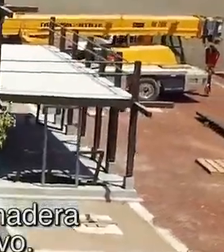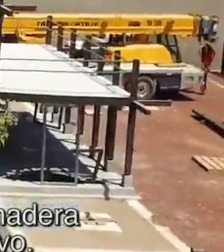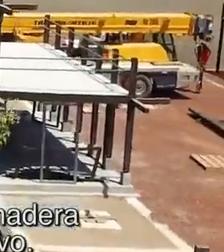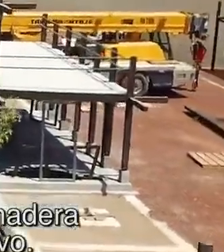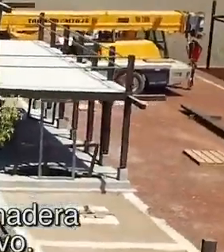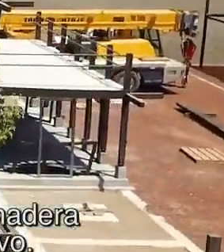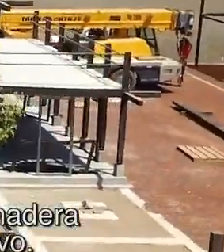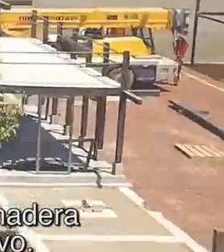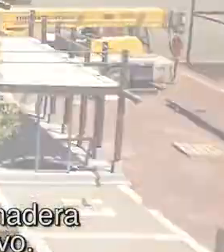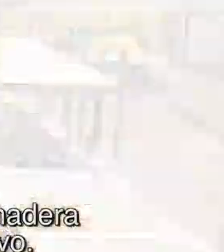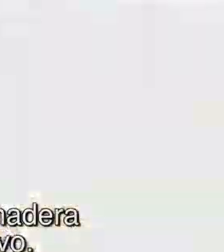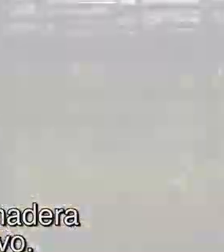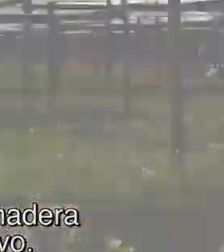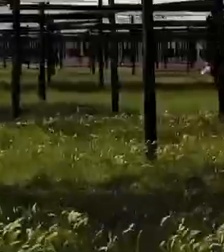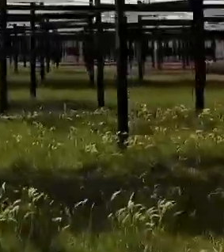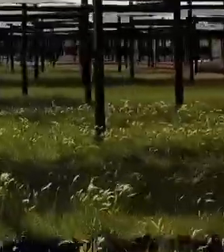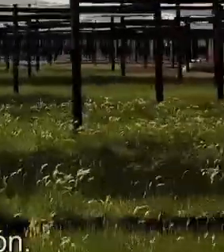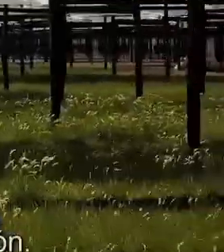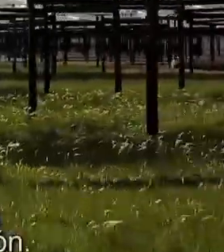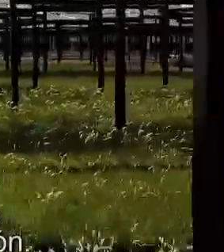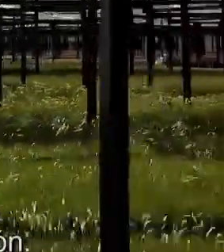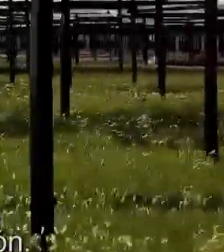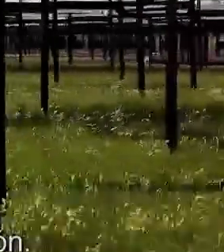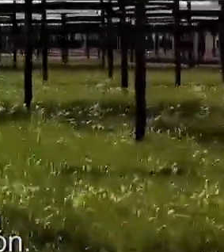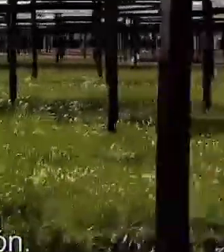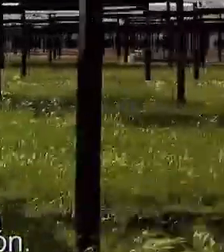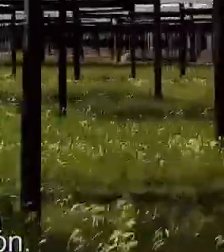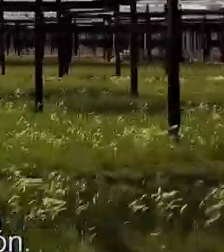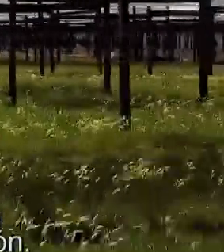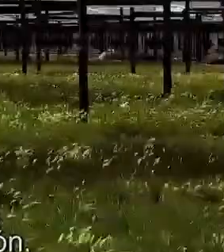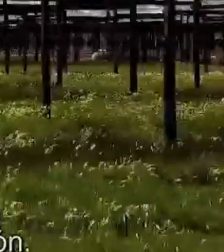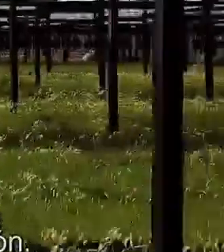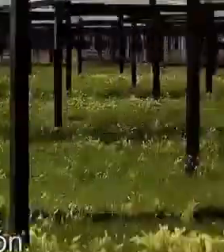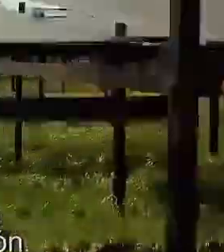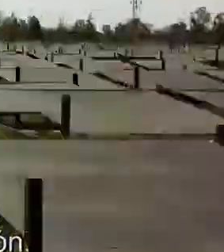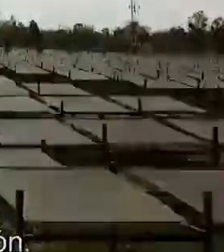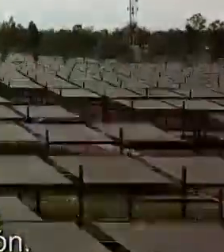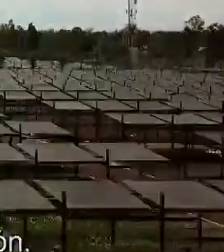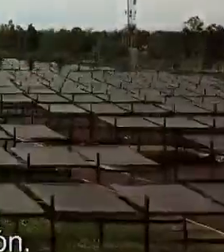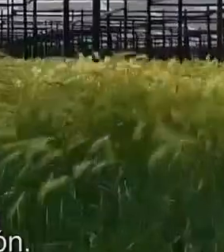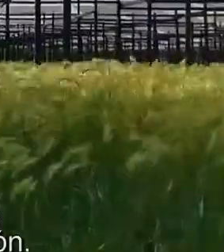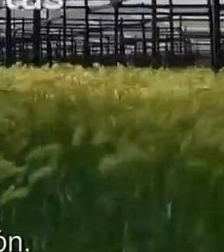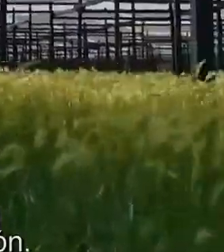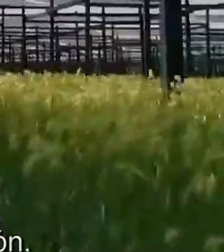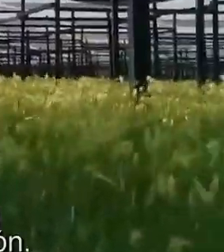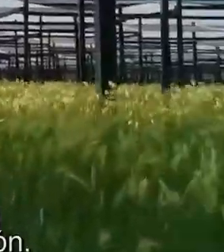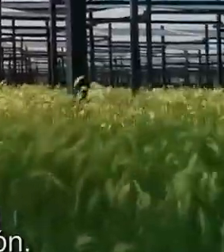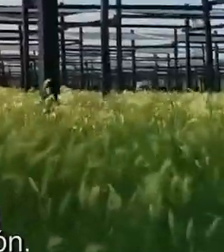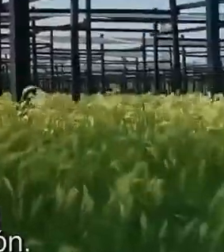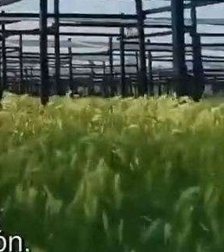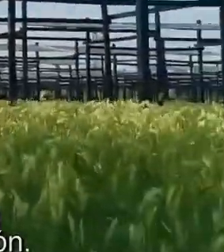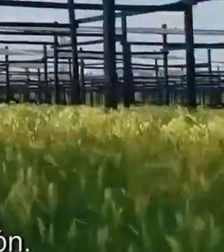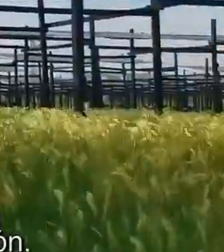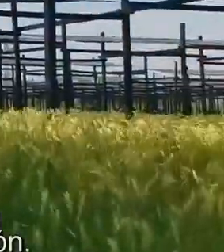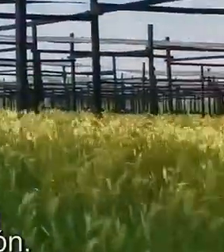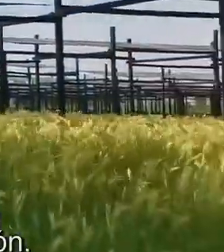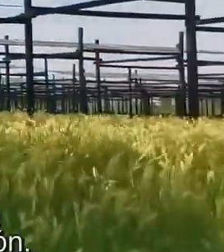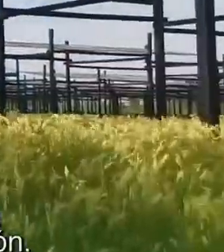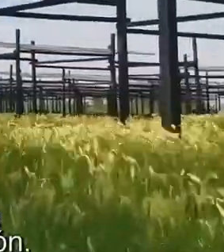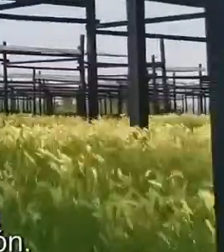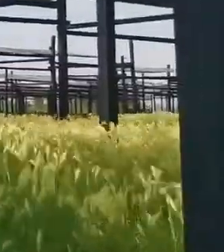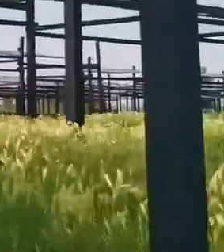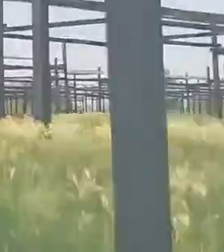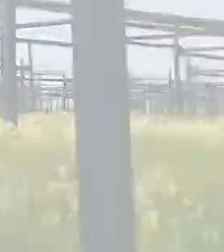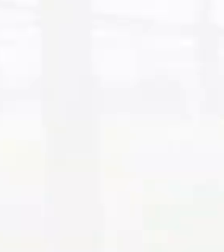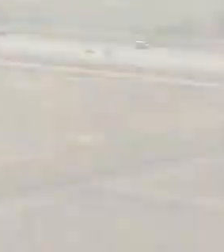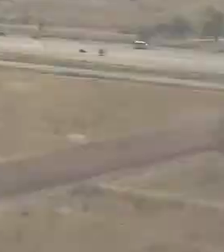y duela en el pabellón demostrativo. Se realiza el traslado de plantas a la zona de malla sombra para su manejo y producción.